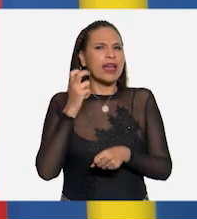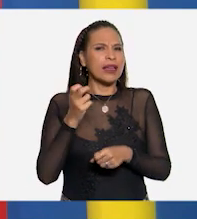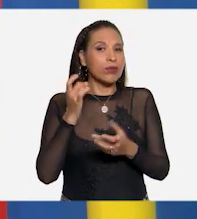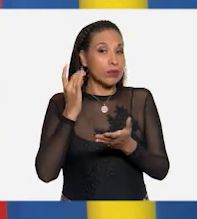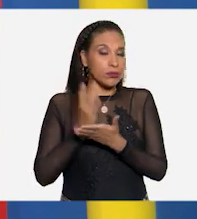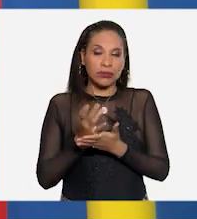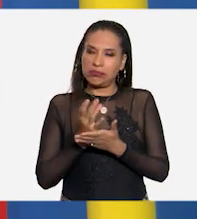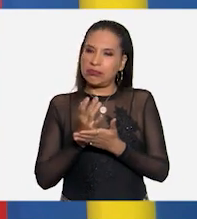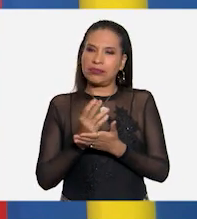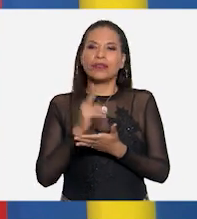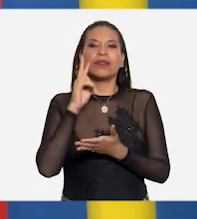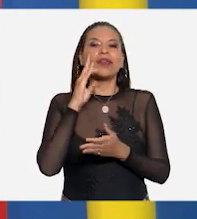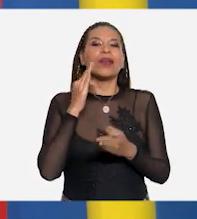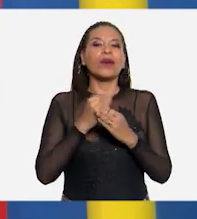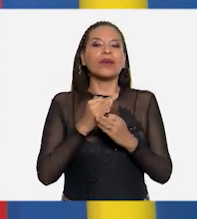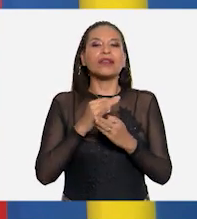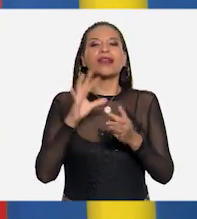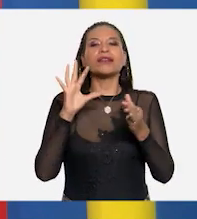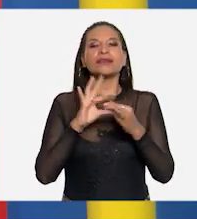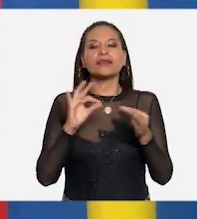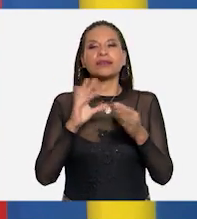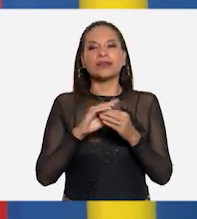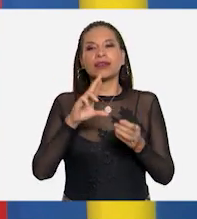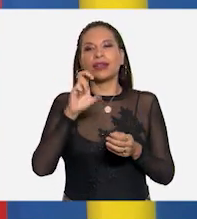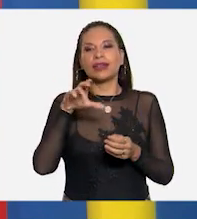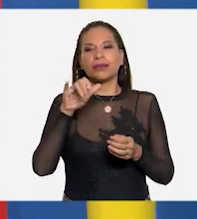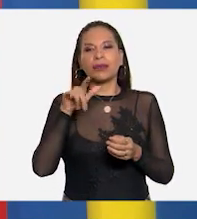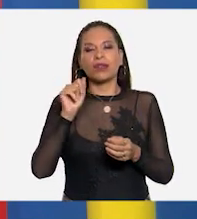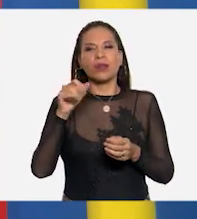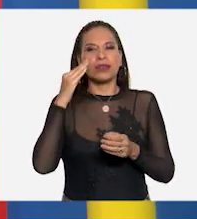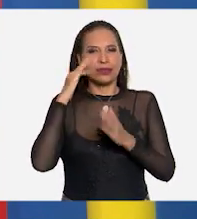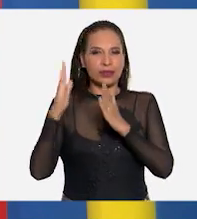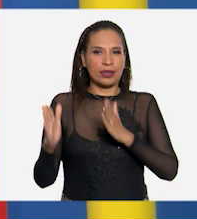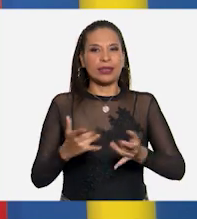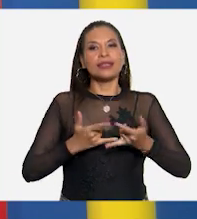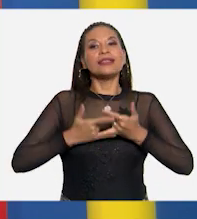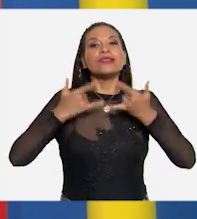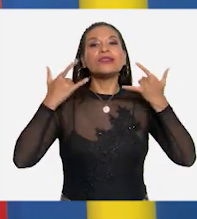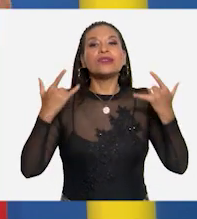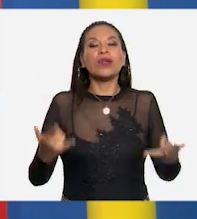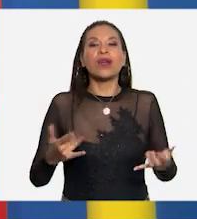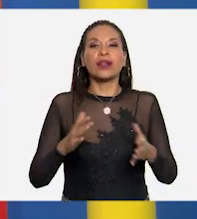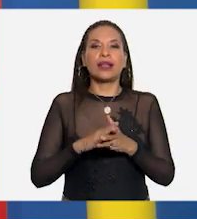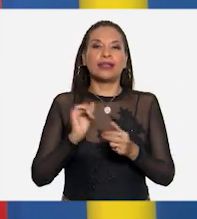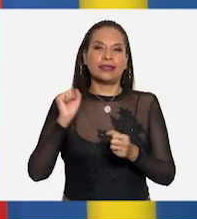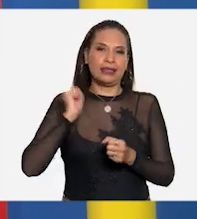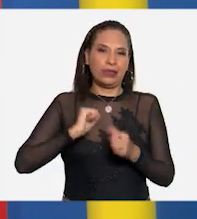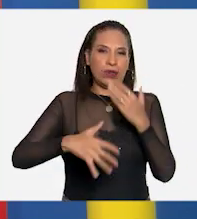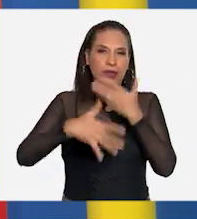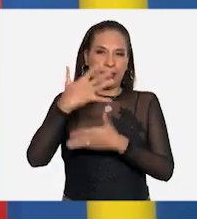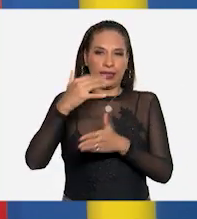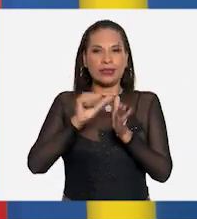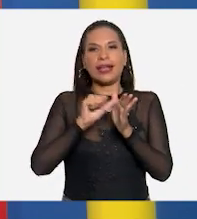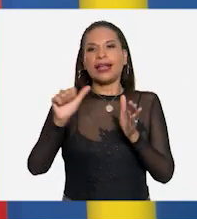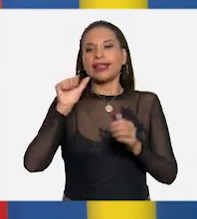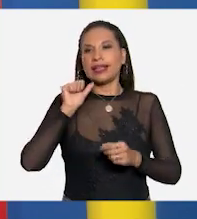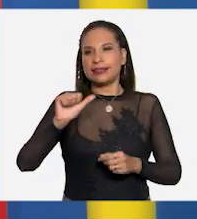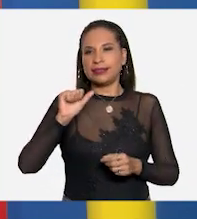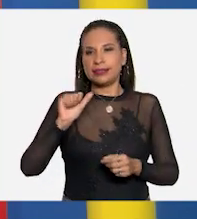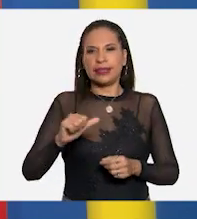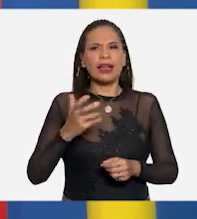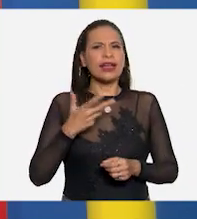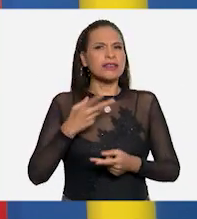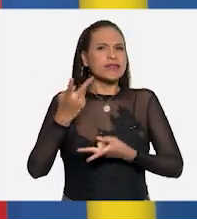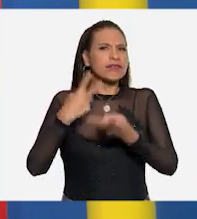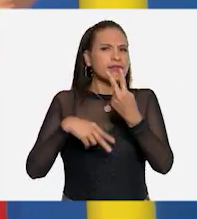eso. Aquí nos vamos a referir al Renacimiento como una etapa histórica entre el siglo XV y el XVI, que